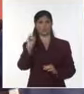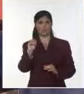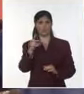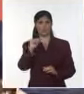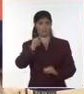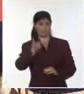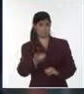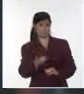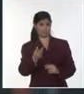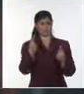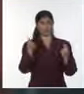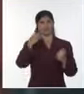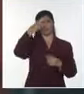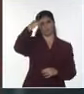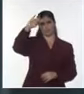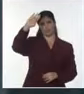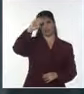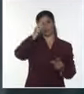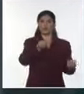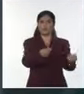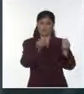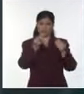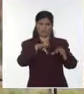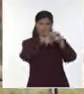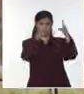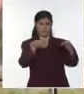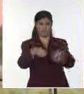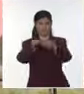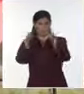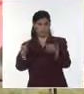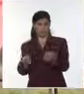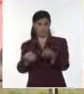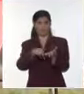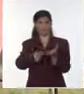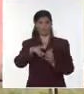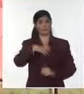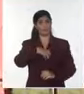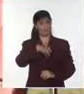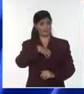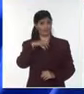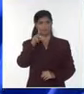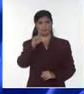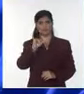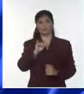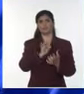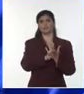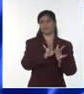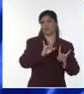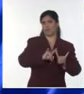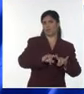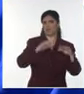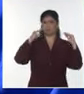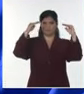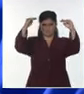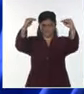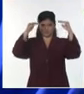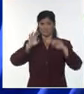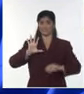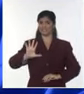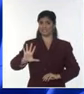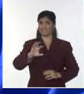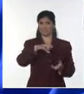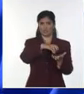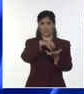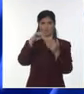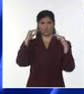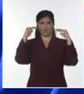nacional. Hoy la provincia tiene instalado 16 megawatts en 5 parques. A partir de que ya instalemos